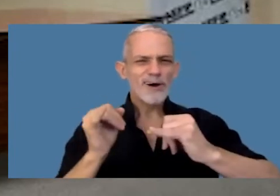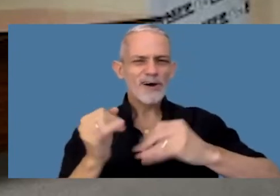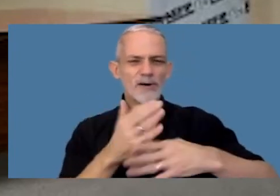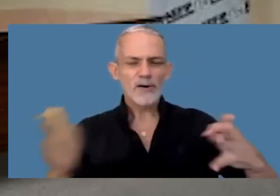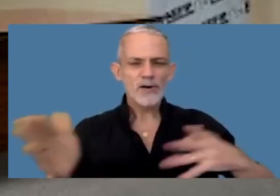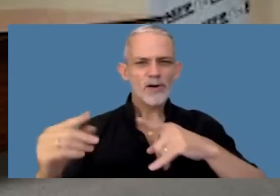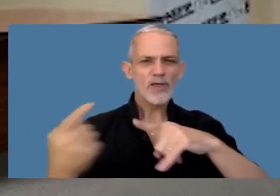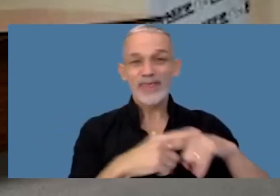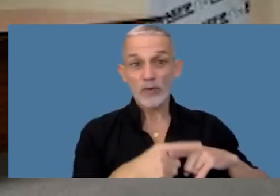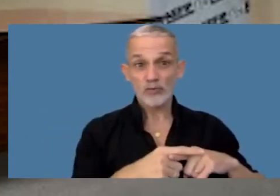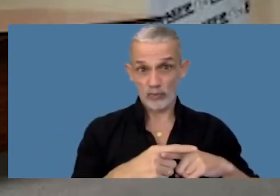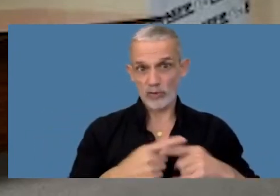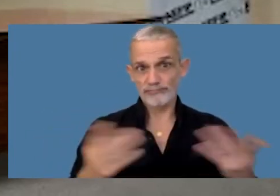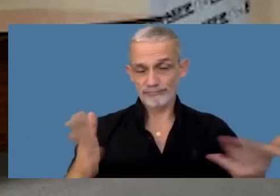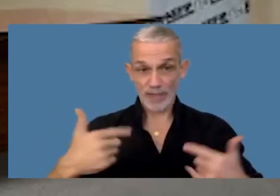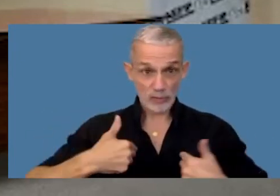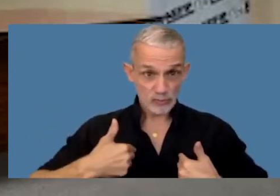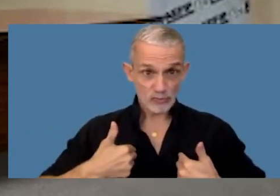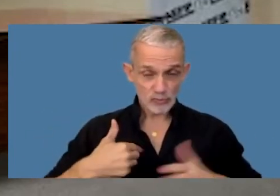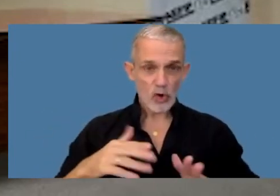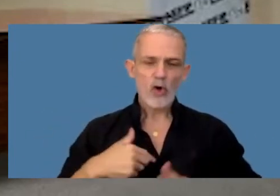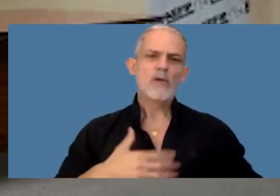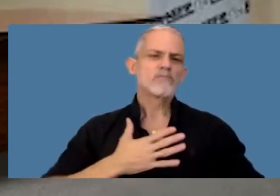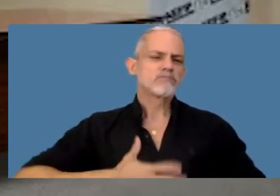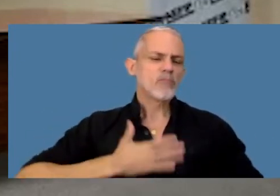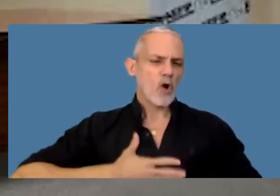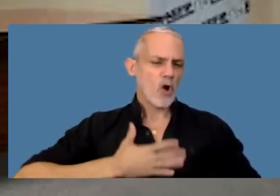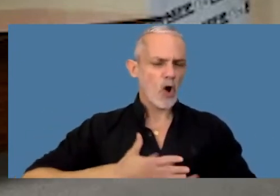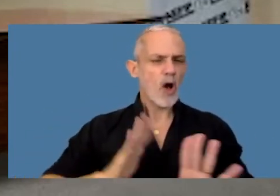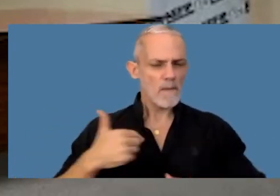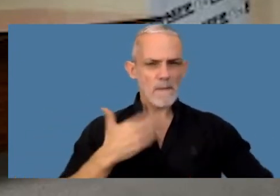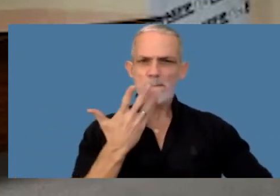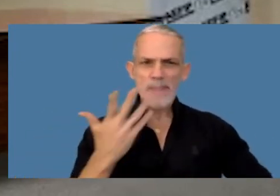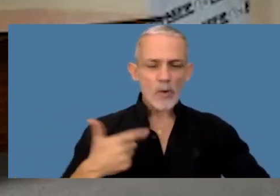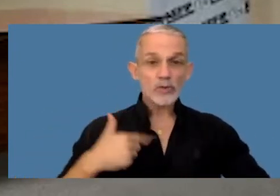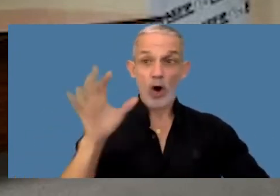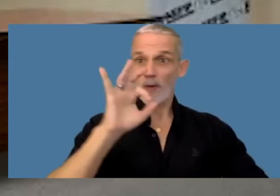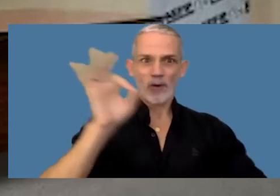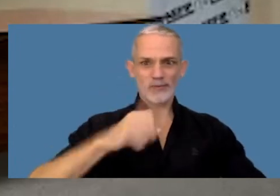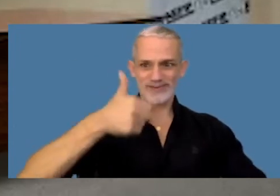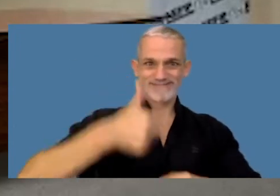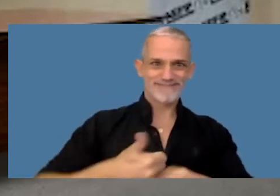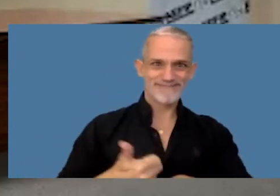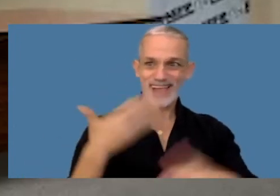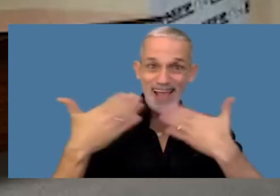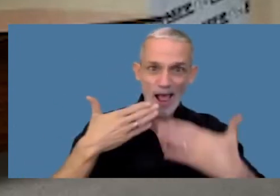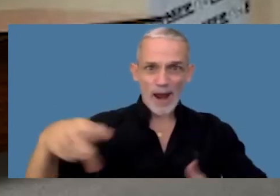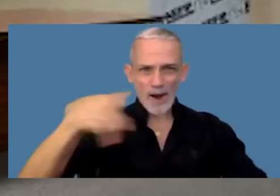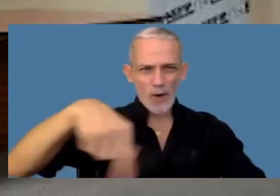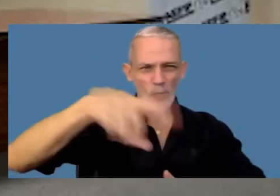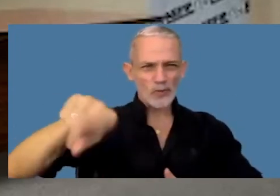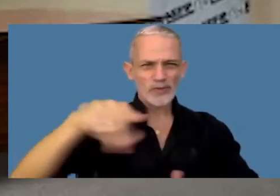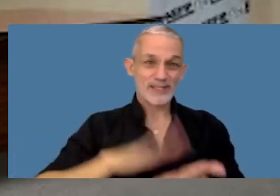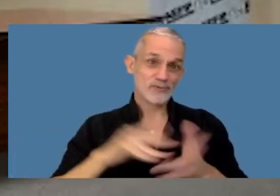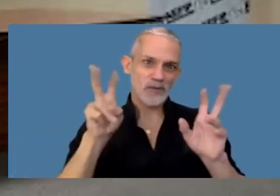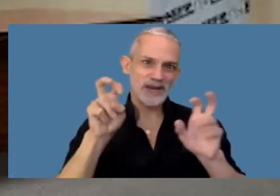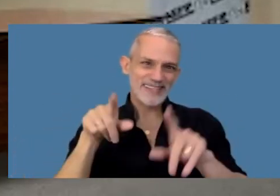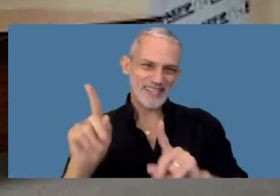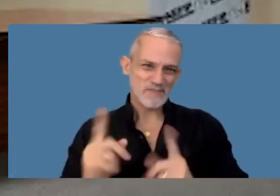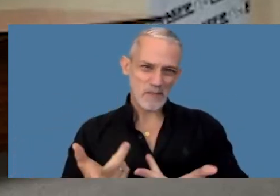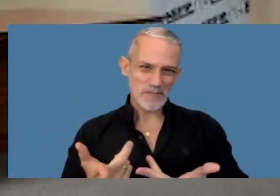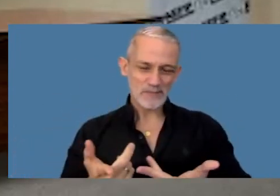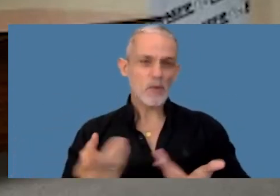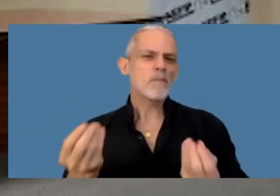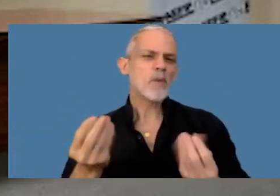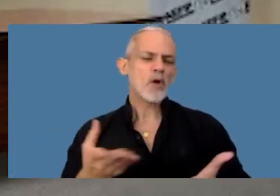debates. Yo realmente celebro tener la oportunidad de poder charlar con ustedes sobre estos temas. ¿Por